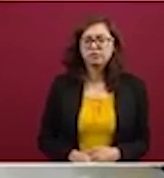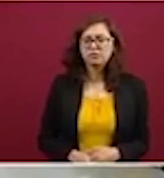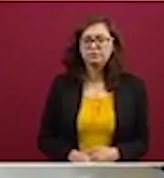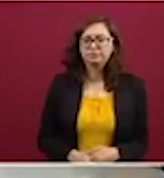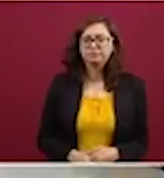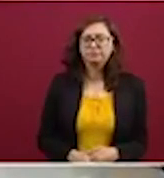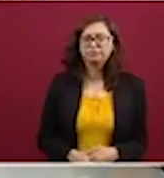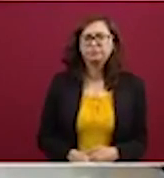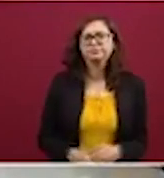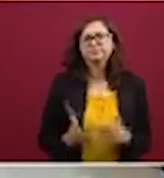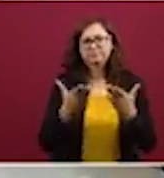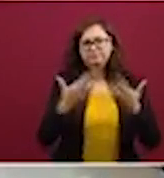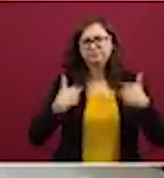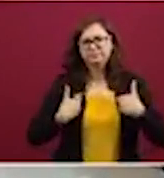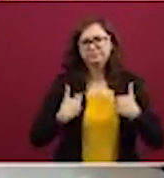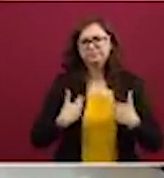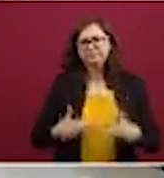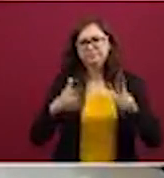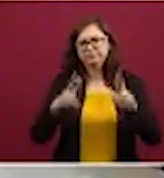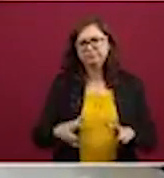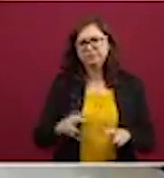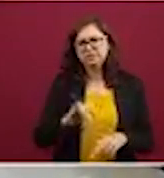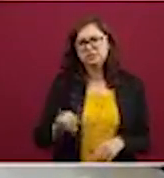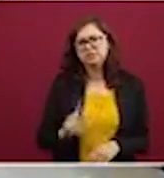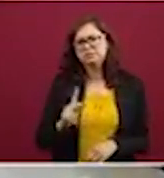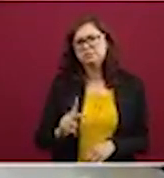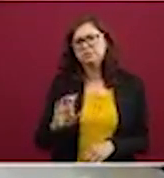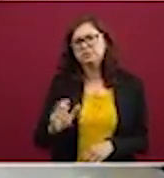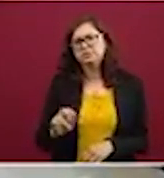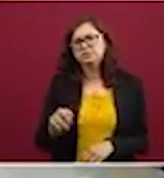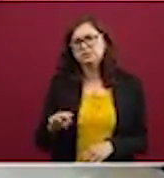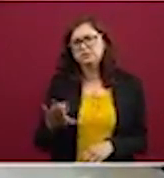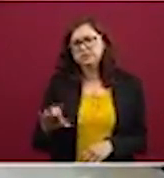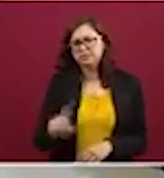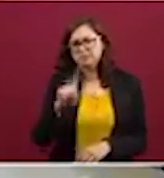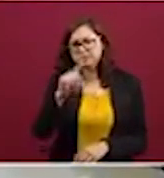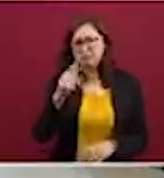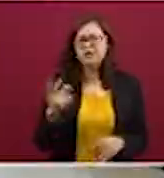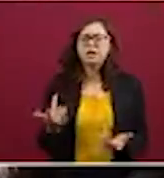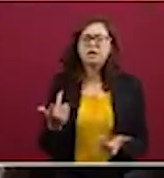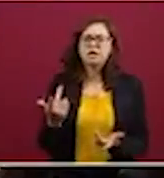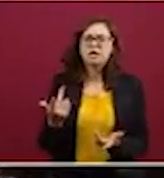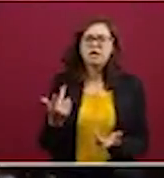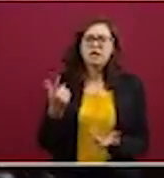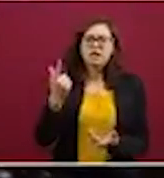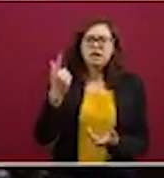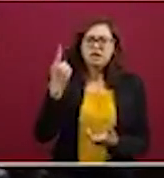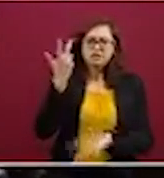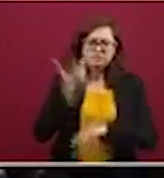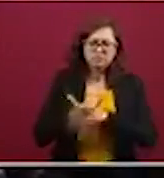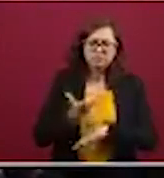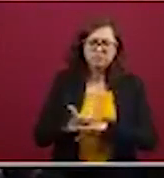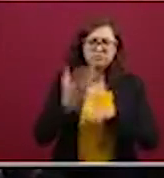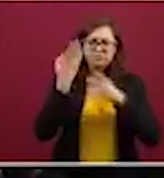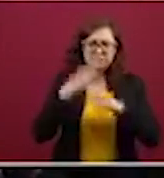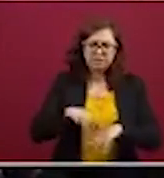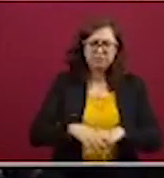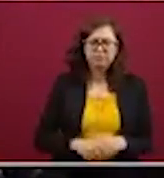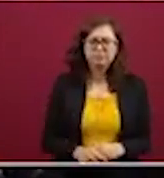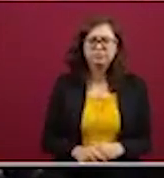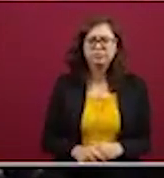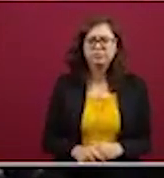señor representante de hip hip y morgan change el banco norteamericano el 19 de febrero